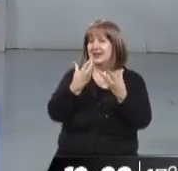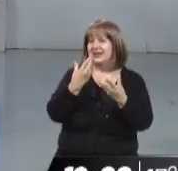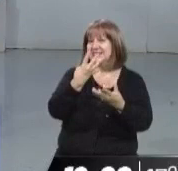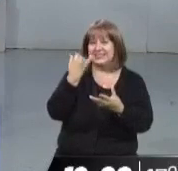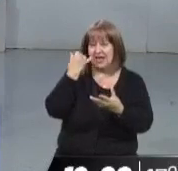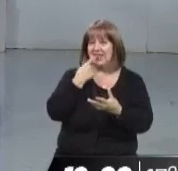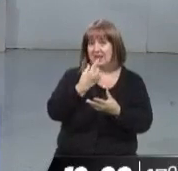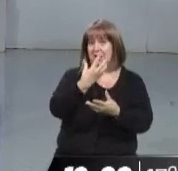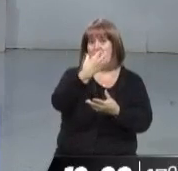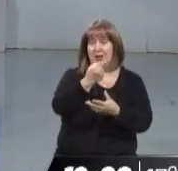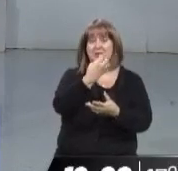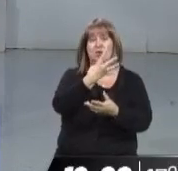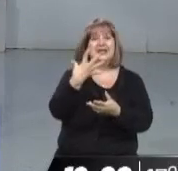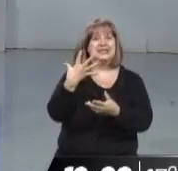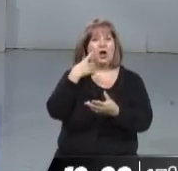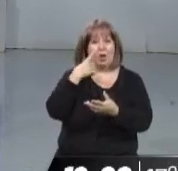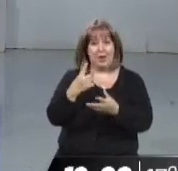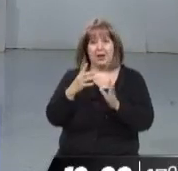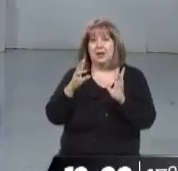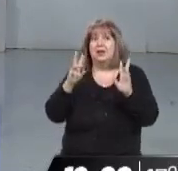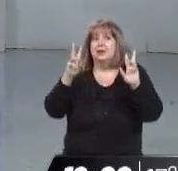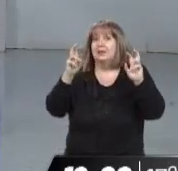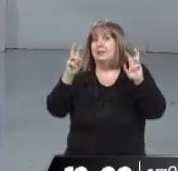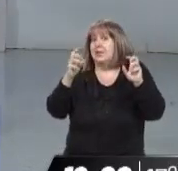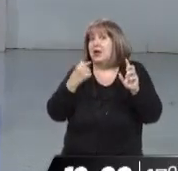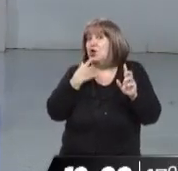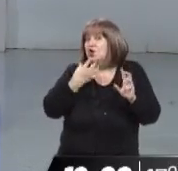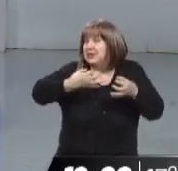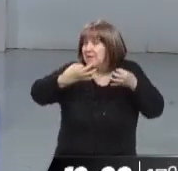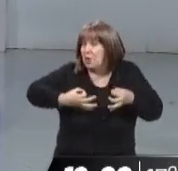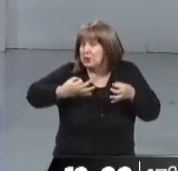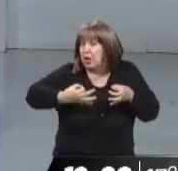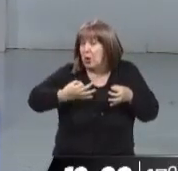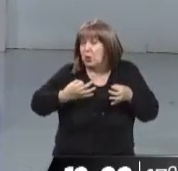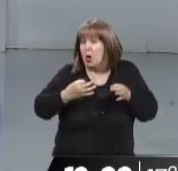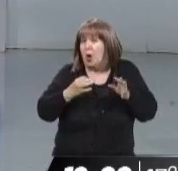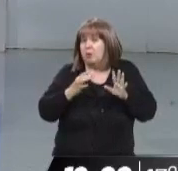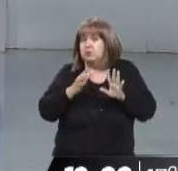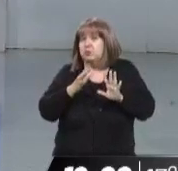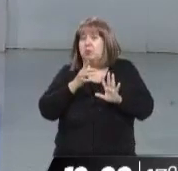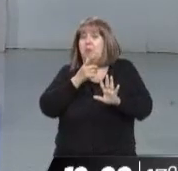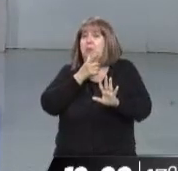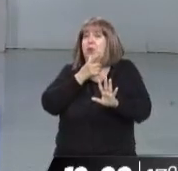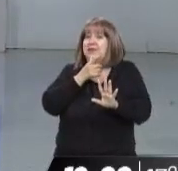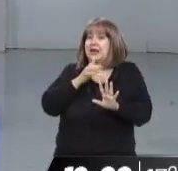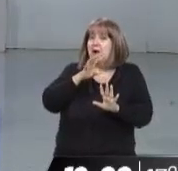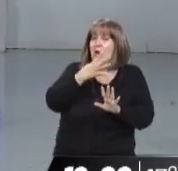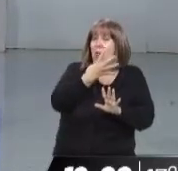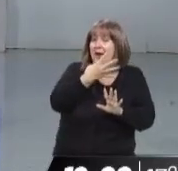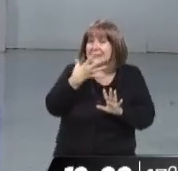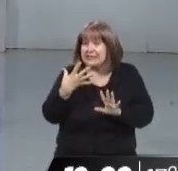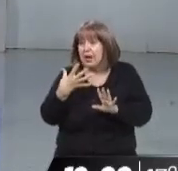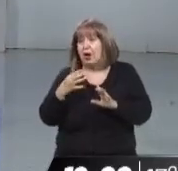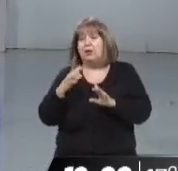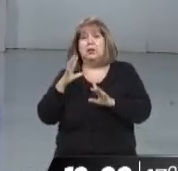45 mil pesos que decíamos. Que entre comillas lo ponemos ahí porque no se sabe. Claro. ¿También se puede, se habla de 50? Posiblemente entre 45